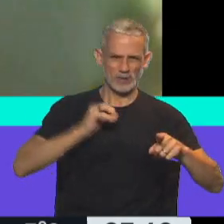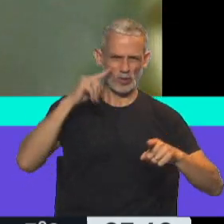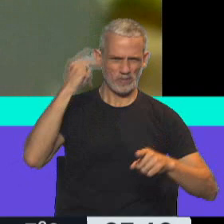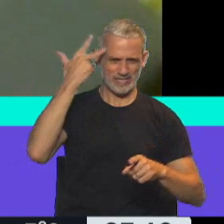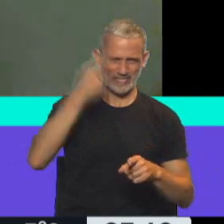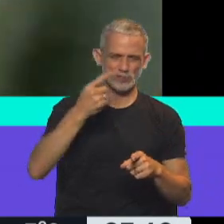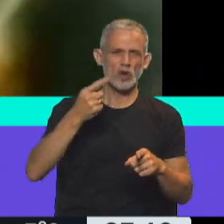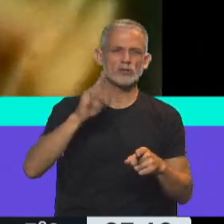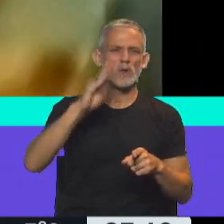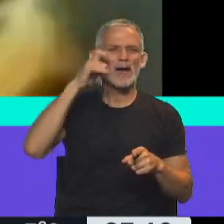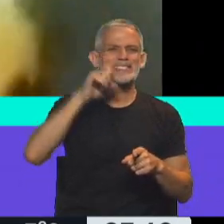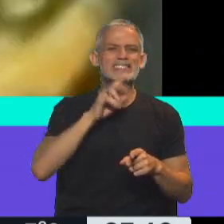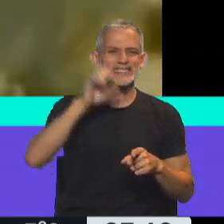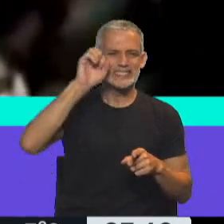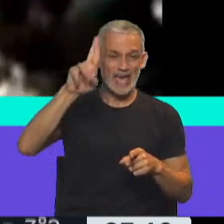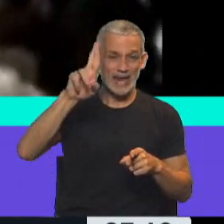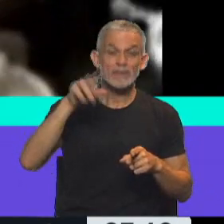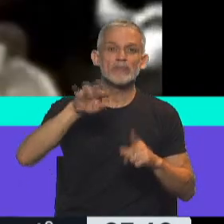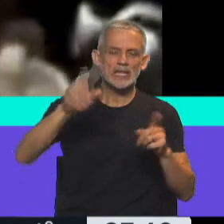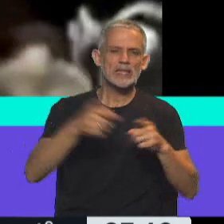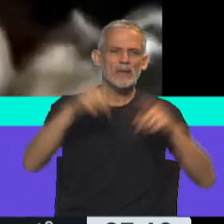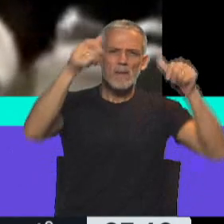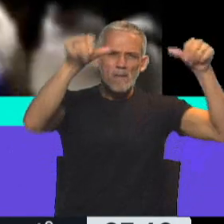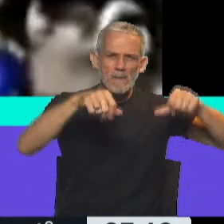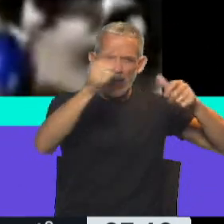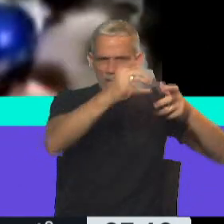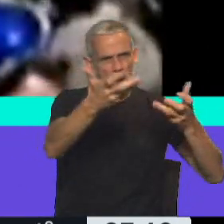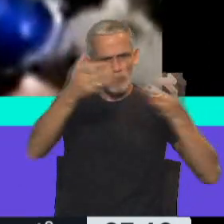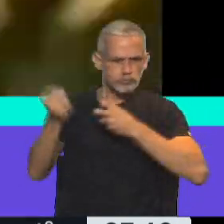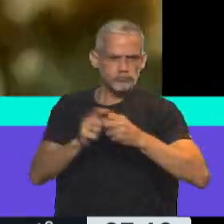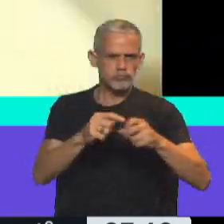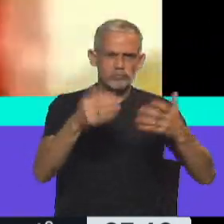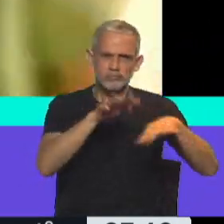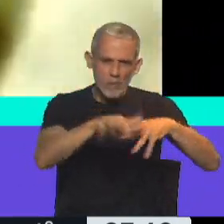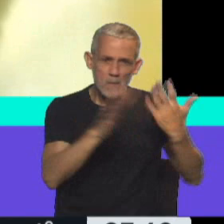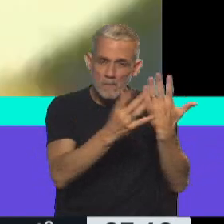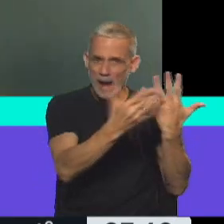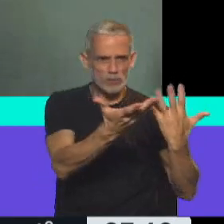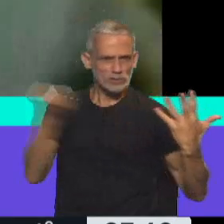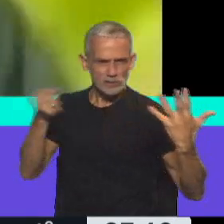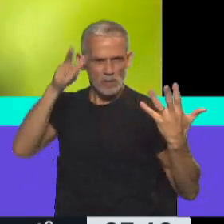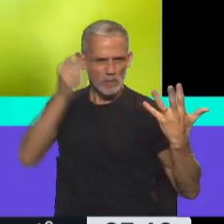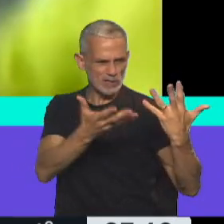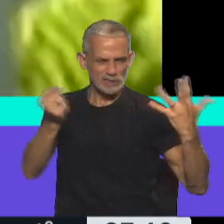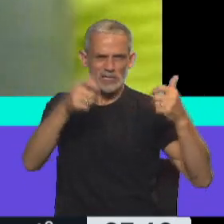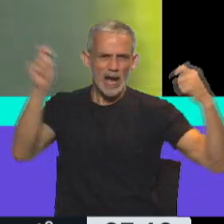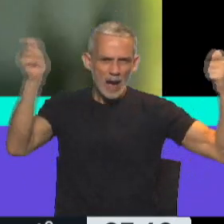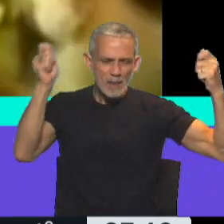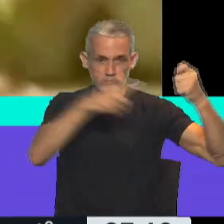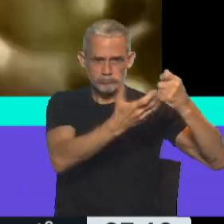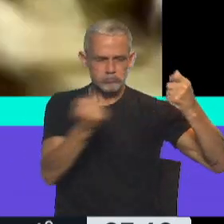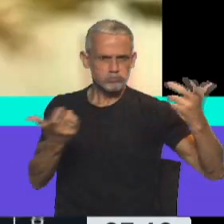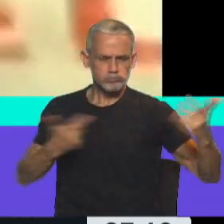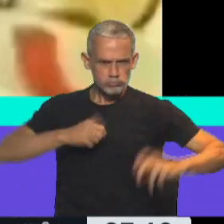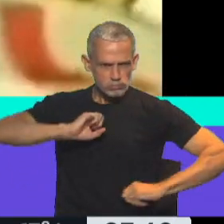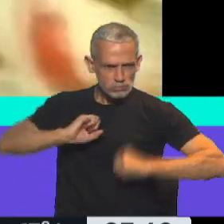2018 en Villa Ballester, fue arrancada por un policía de las manos de los manifestantes, lo que generó el repudio y la bronca